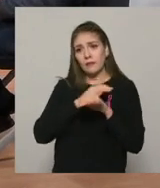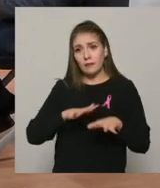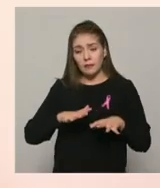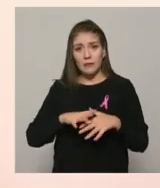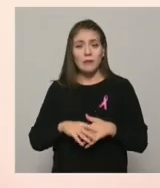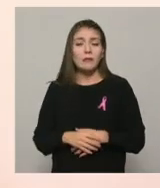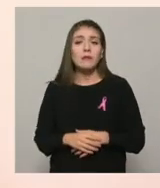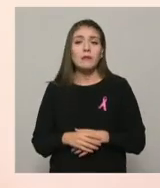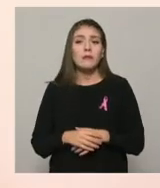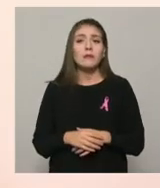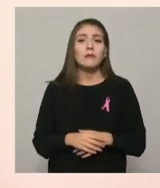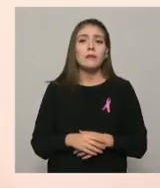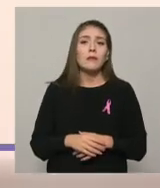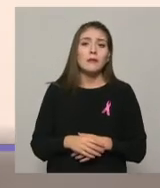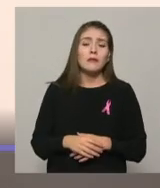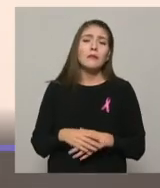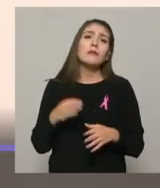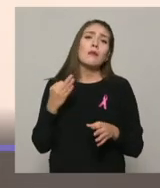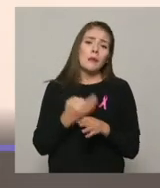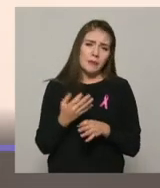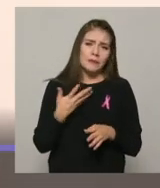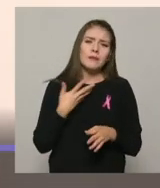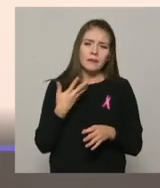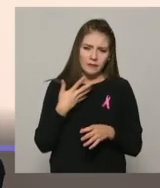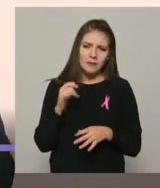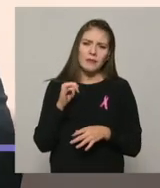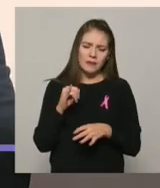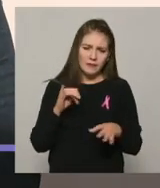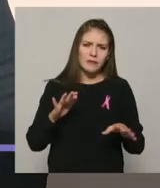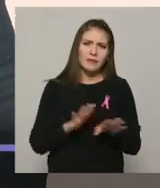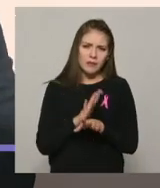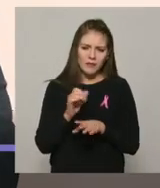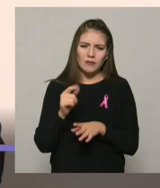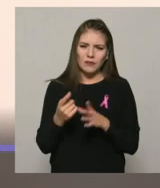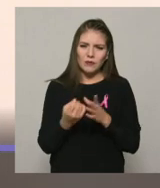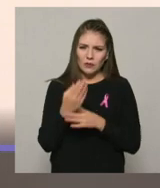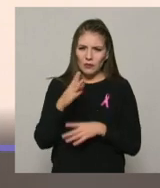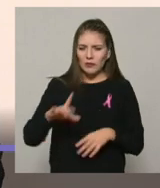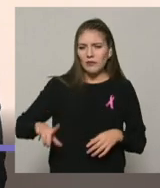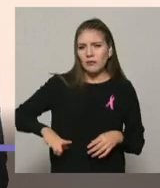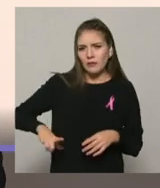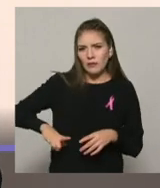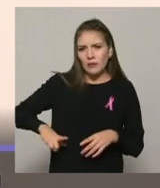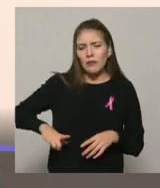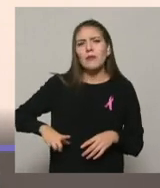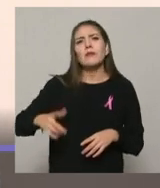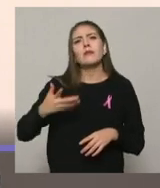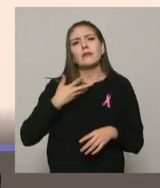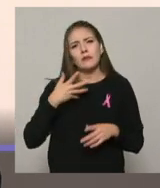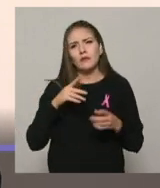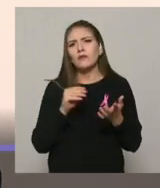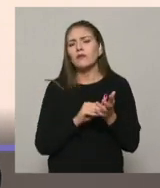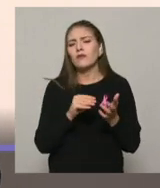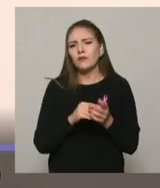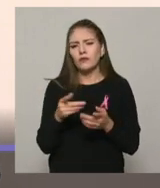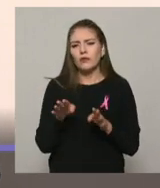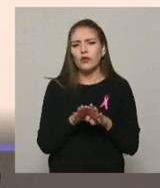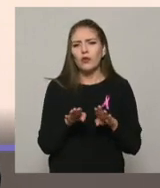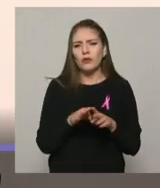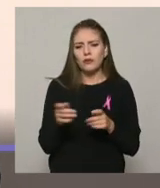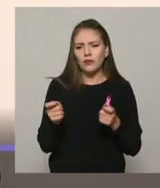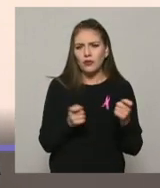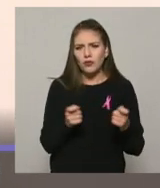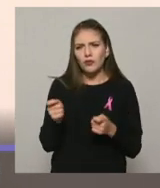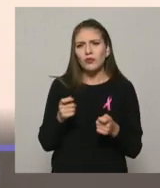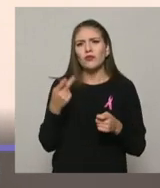un tiempo de cambio con el nuevo gobierno. Creo que se siguen manteniendo ciertos tipos de control, sobre todo a través de los